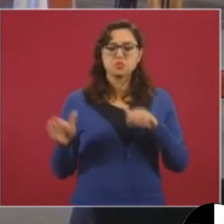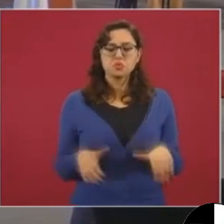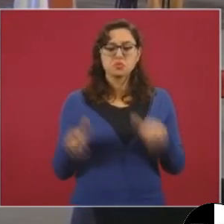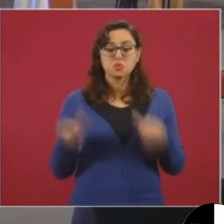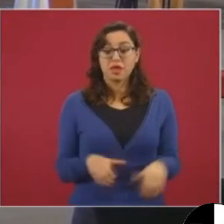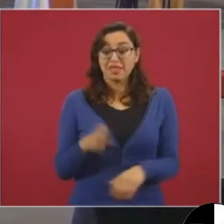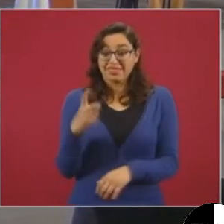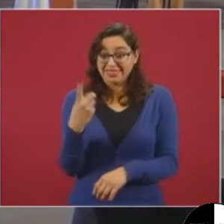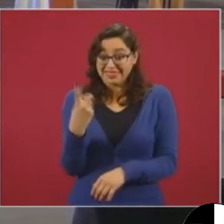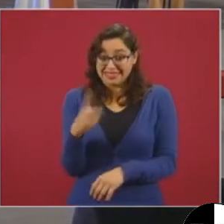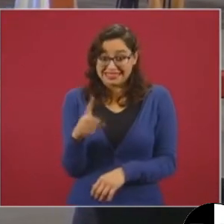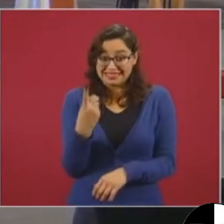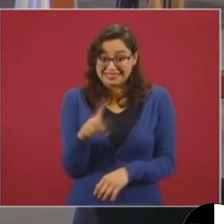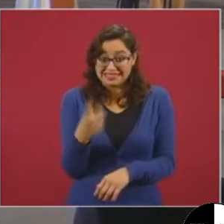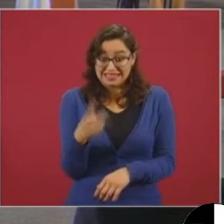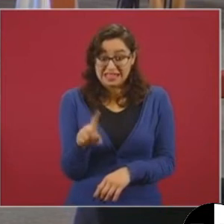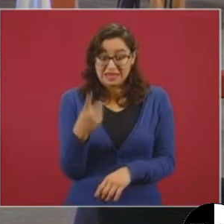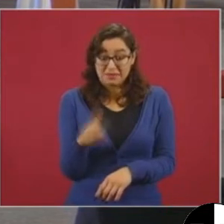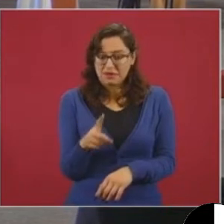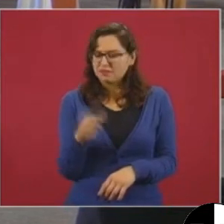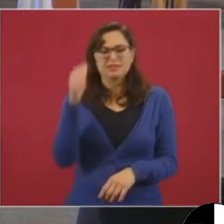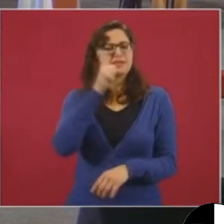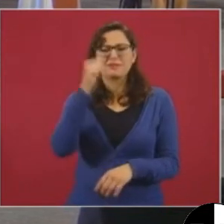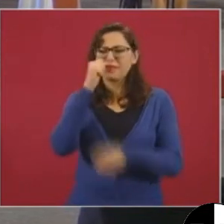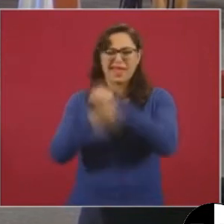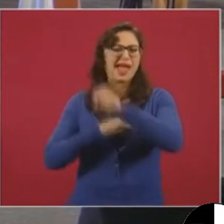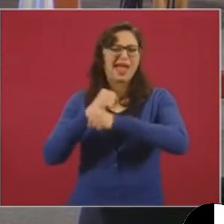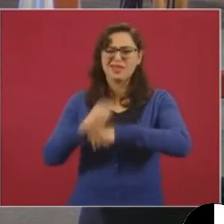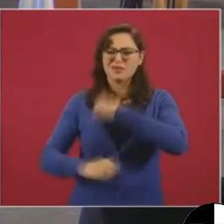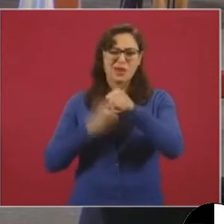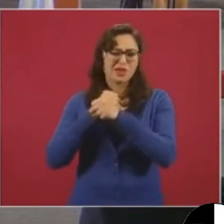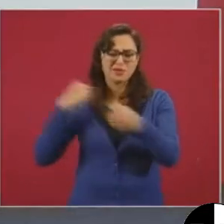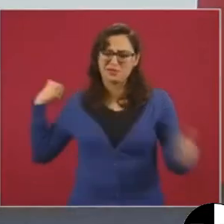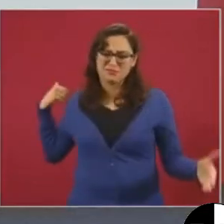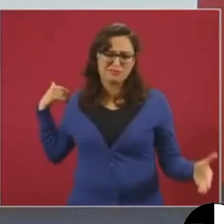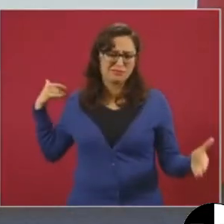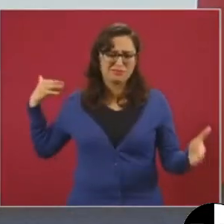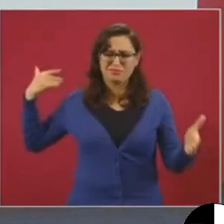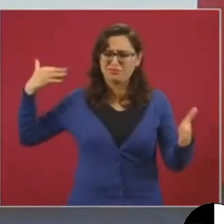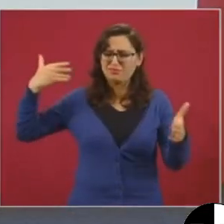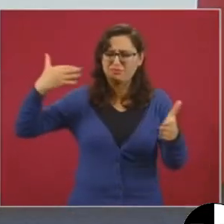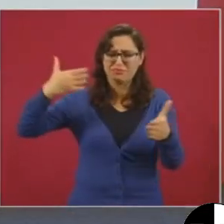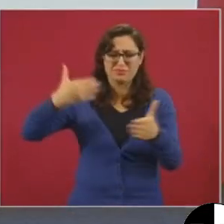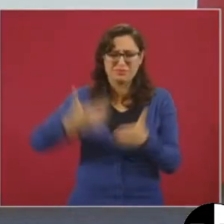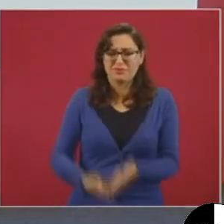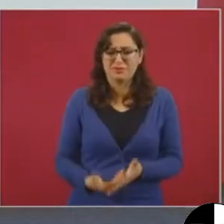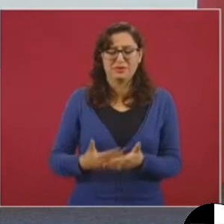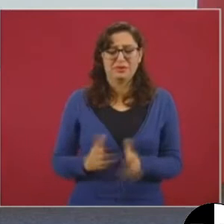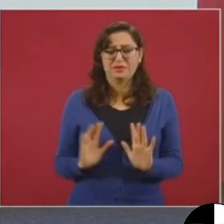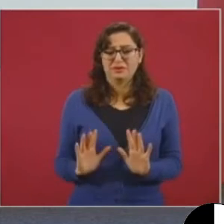pero en el mes de diciembre, y esto viene de tiempo atrás, podríamos poner la gráfica